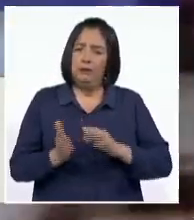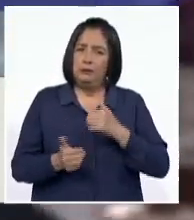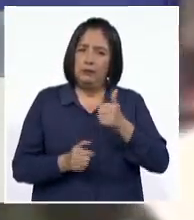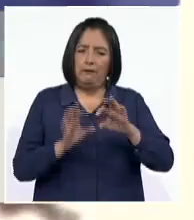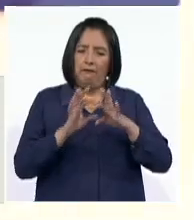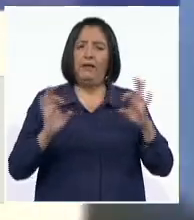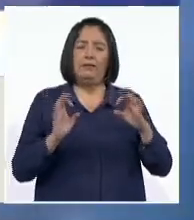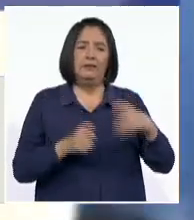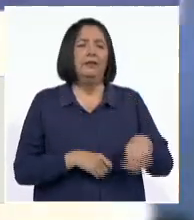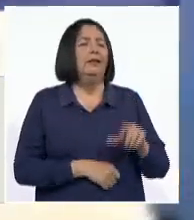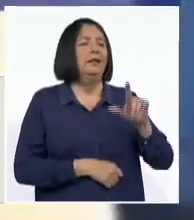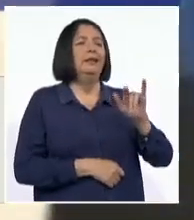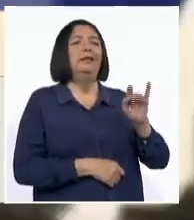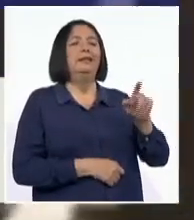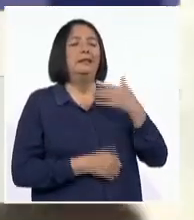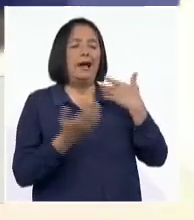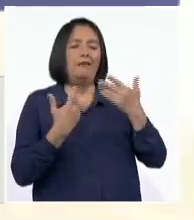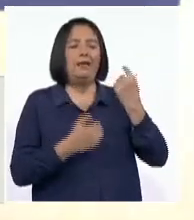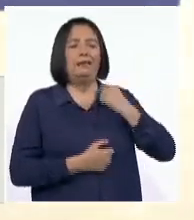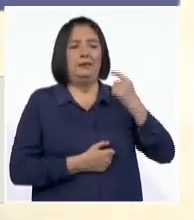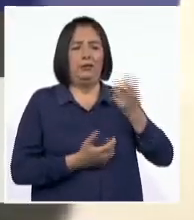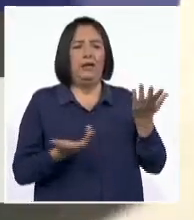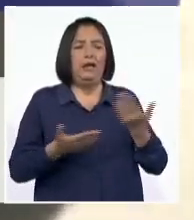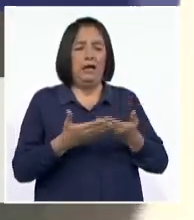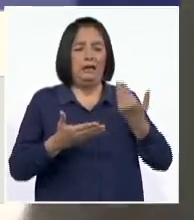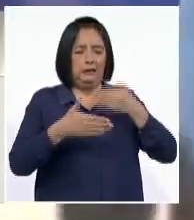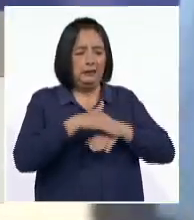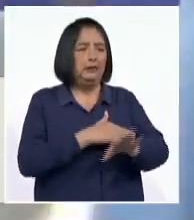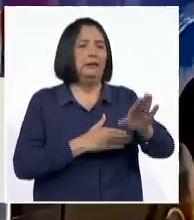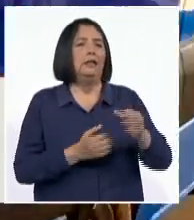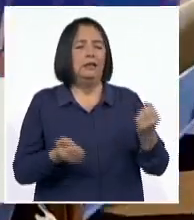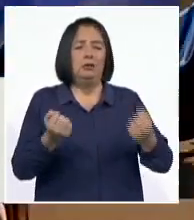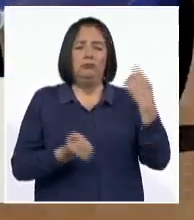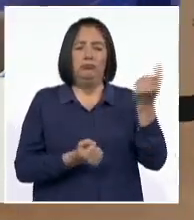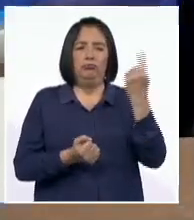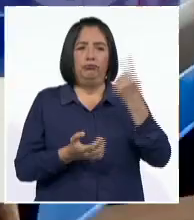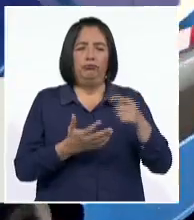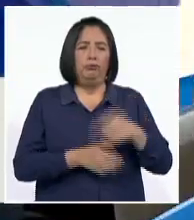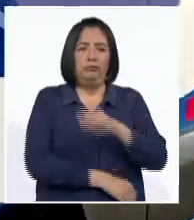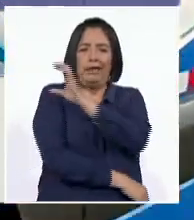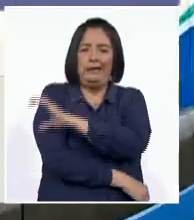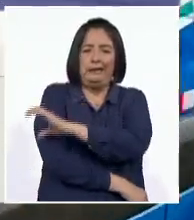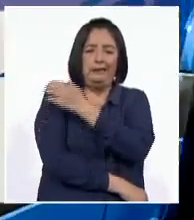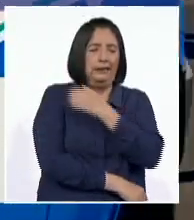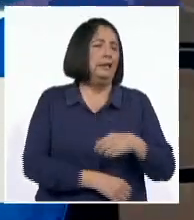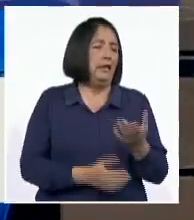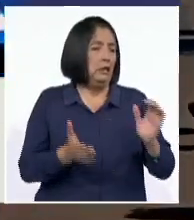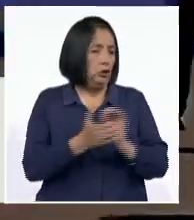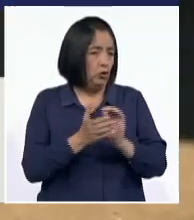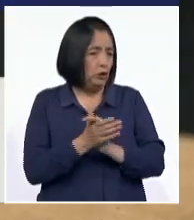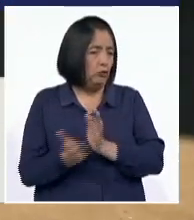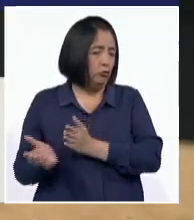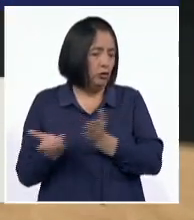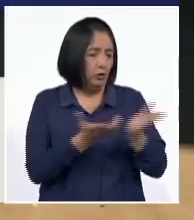la frase que en latín expresa el sacerdote antes de ingresar a la ambulancia que lo trasladaría de una clínica en Chorrillos al hospital Rebagliati.